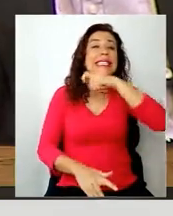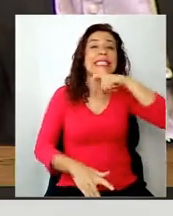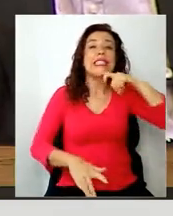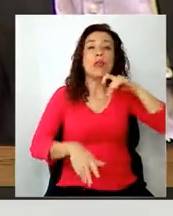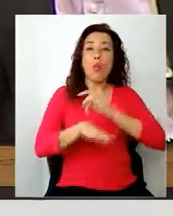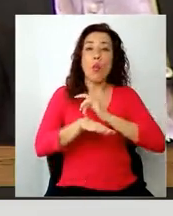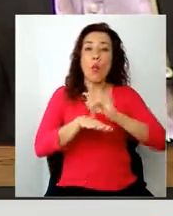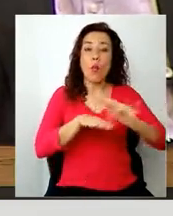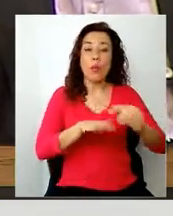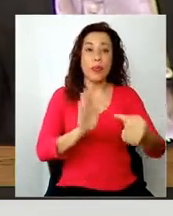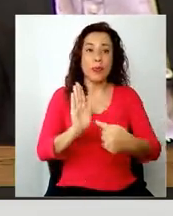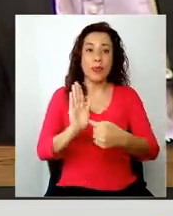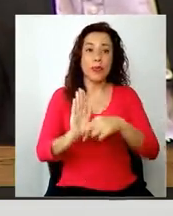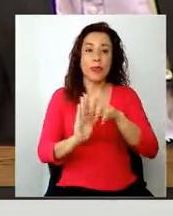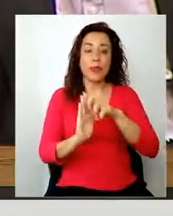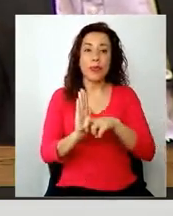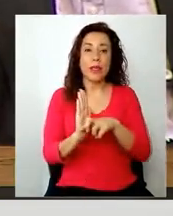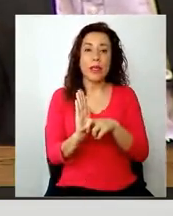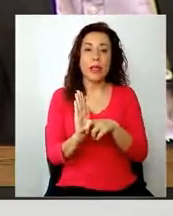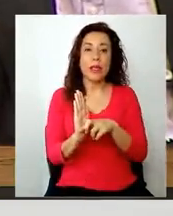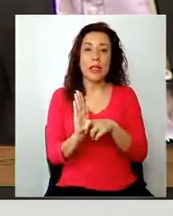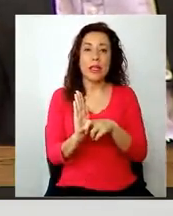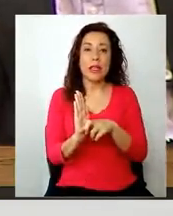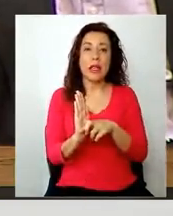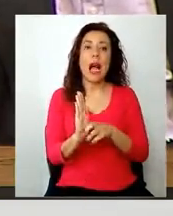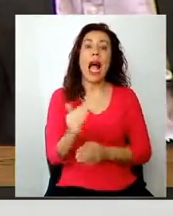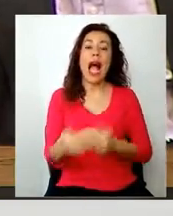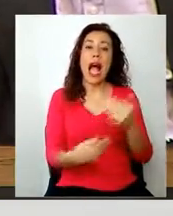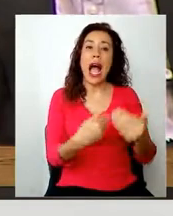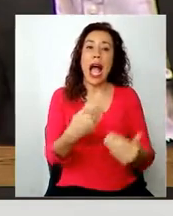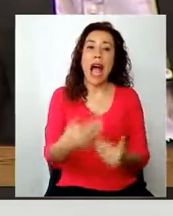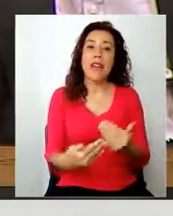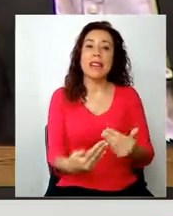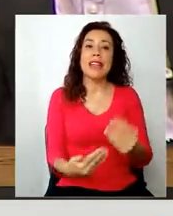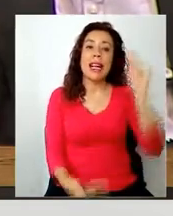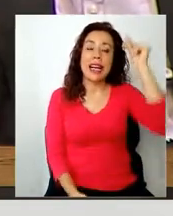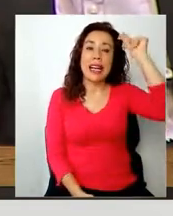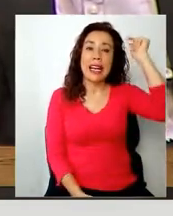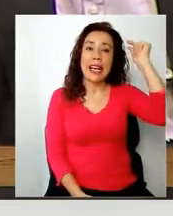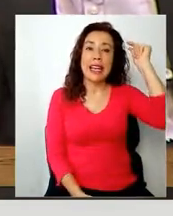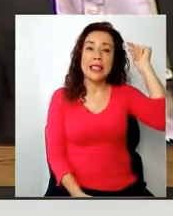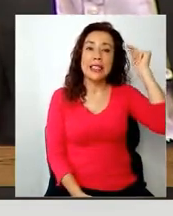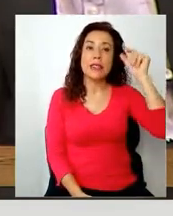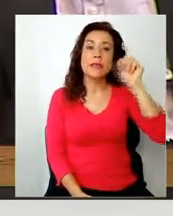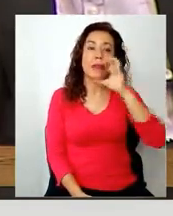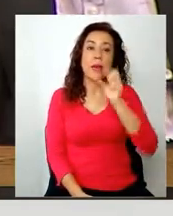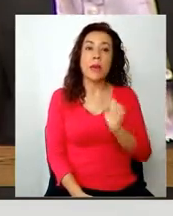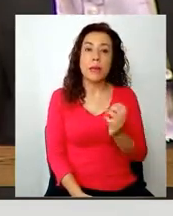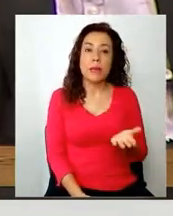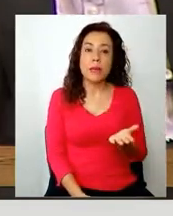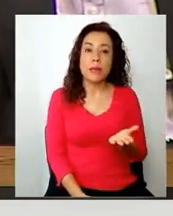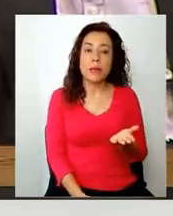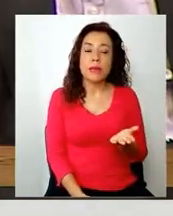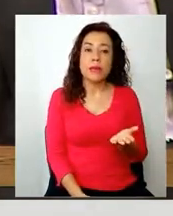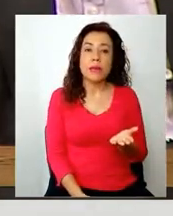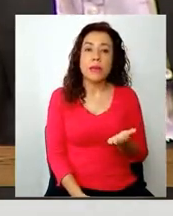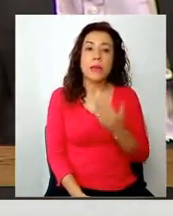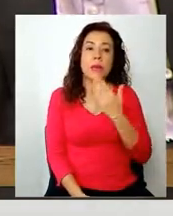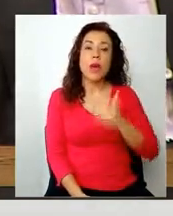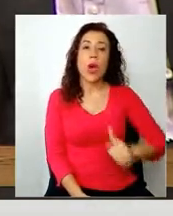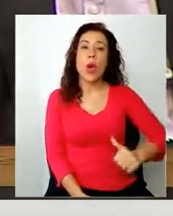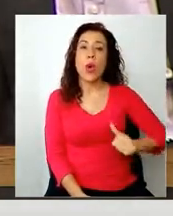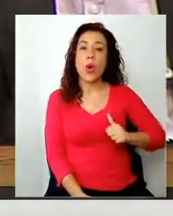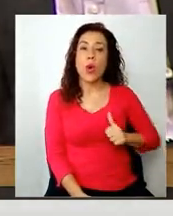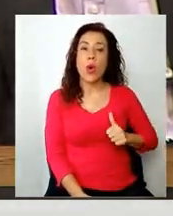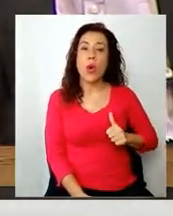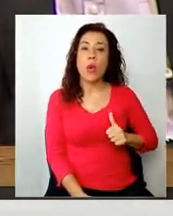proyecto se avanza a esa creación de resiliencia y por lo tanto al cumplimiento también de